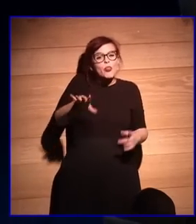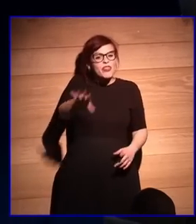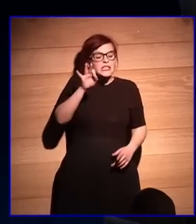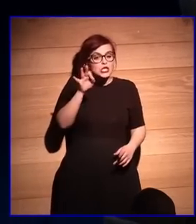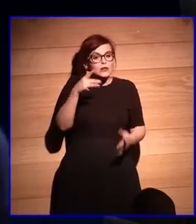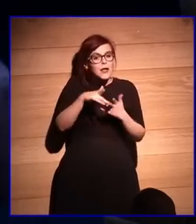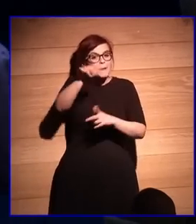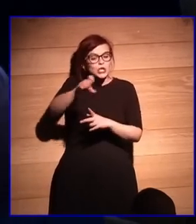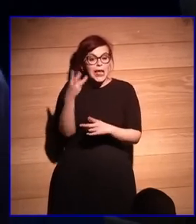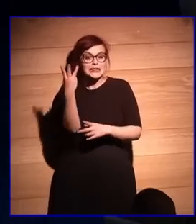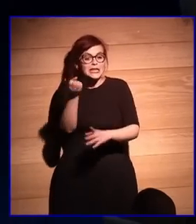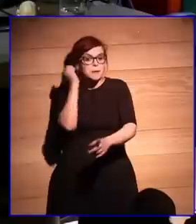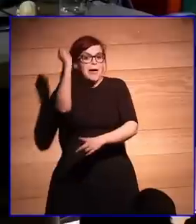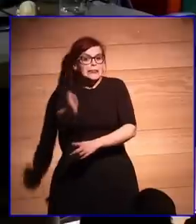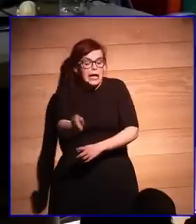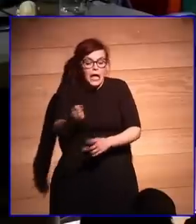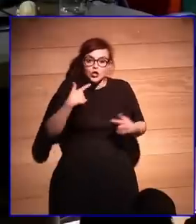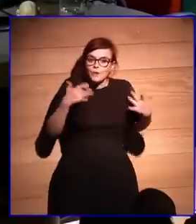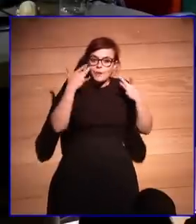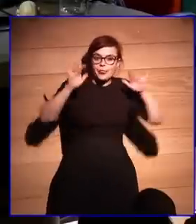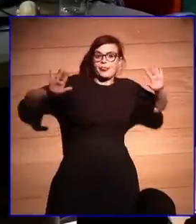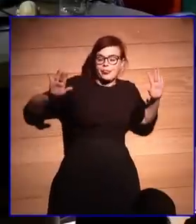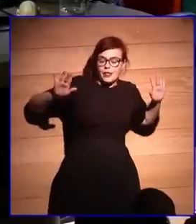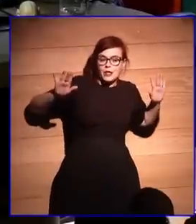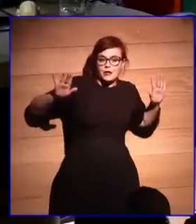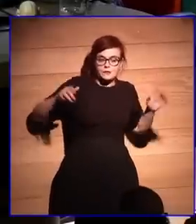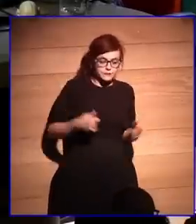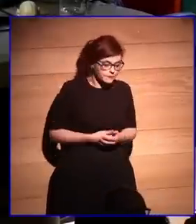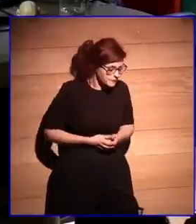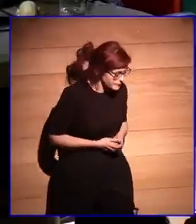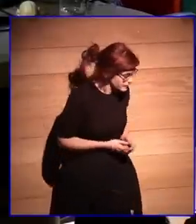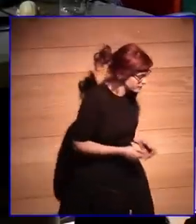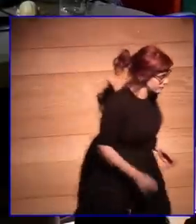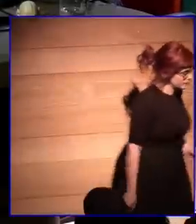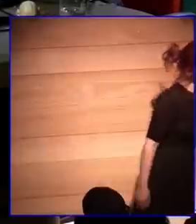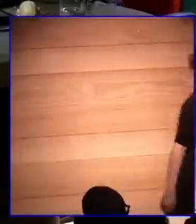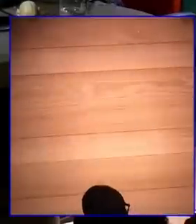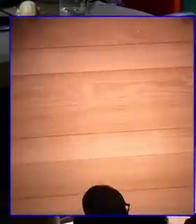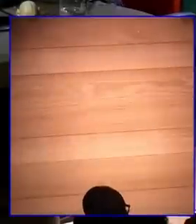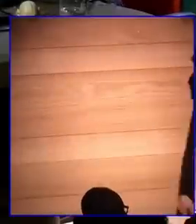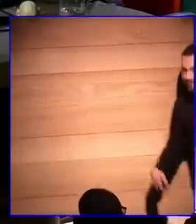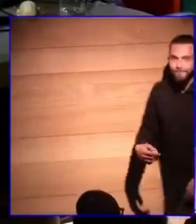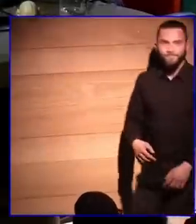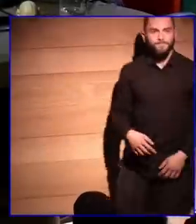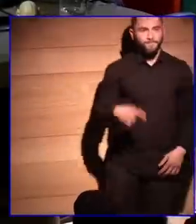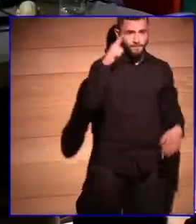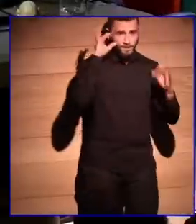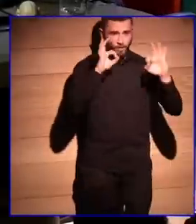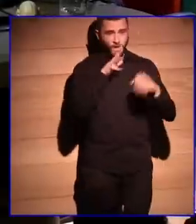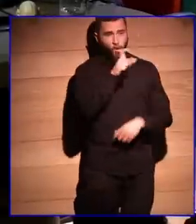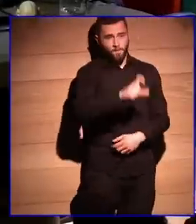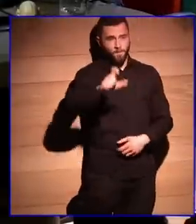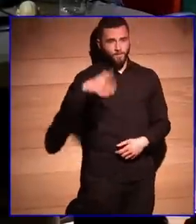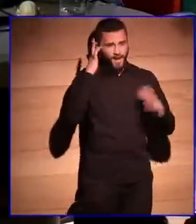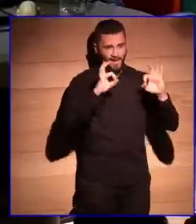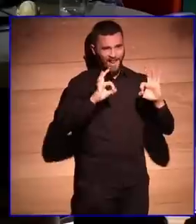decisión asertiva de que... Tiene que ver, por mí, tiene sentido, porque esas personas son reales y el otro es una masa, es el tren. Es 500 personas